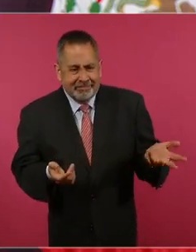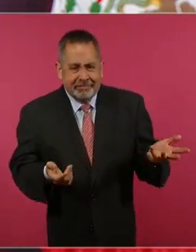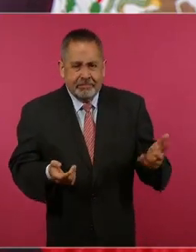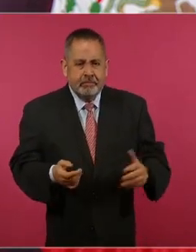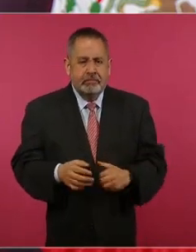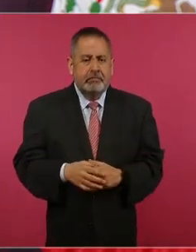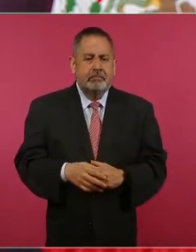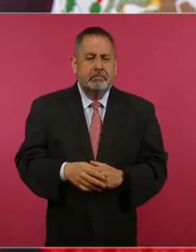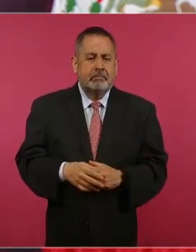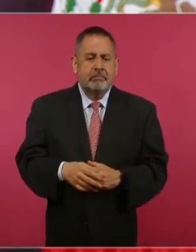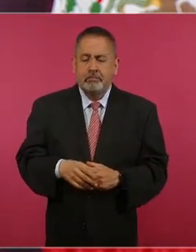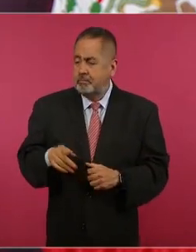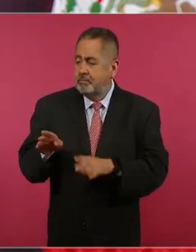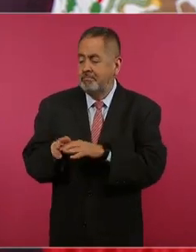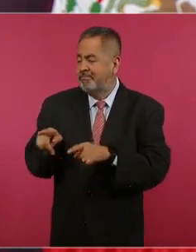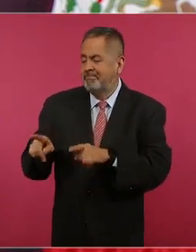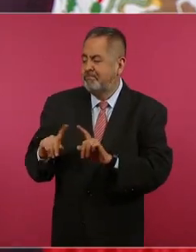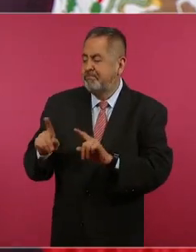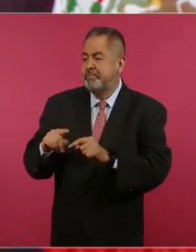en funciones